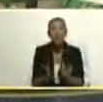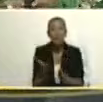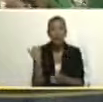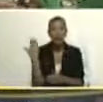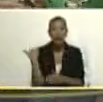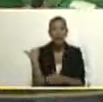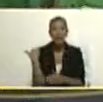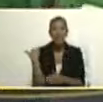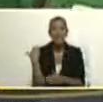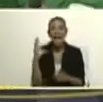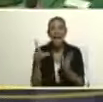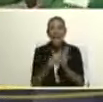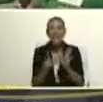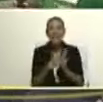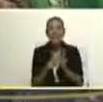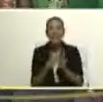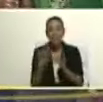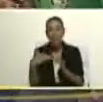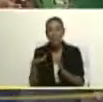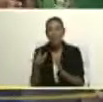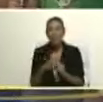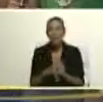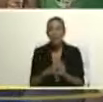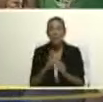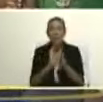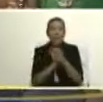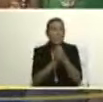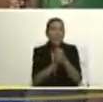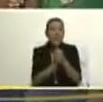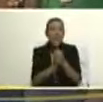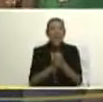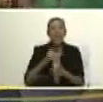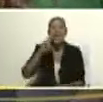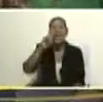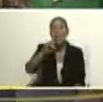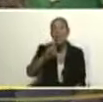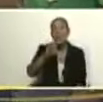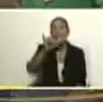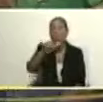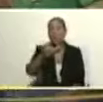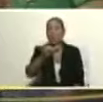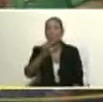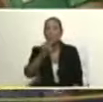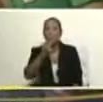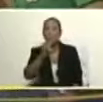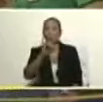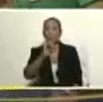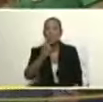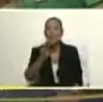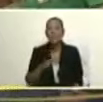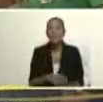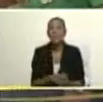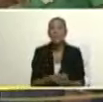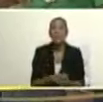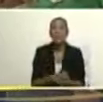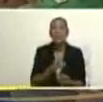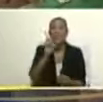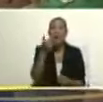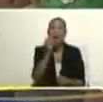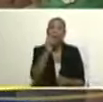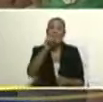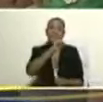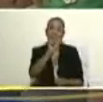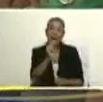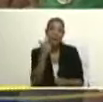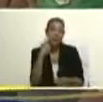en el Liceo Urbanés H. Paul. Y una de mis amigas se llamaba Yubirí. ¿Yubirí qué? Oropesa. Ella era González.